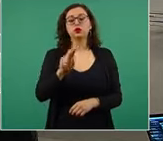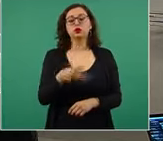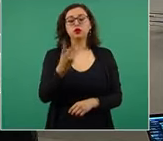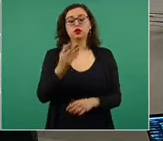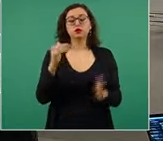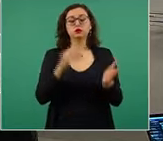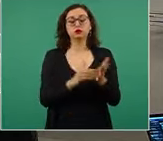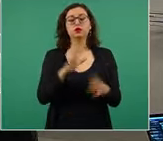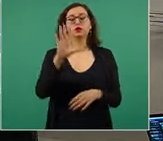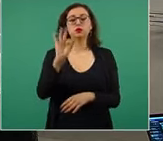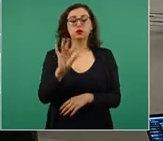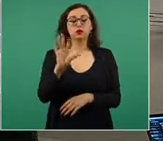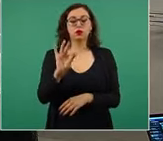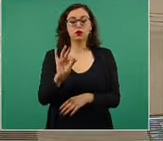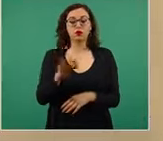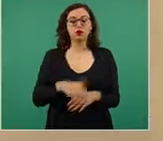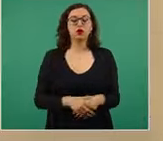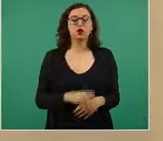482.040,